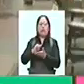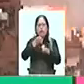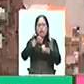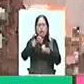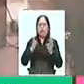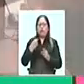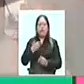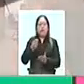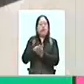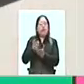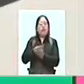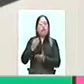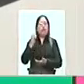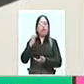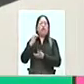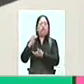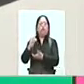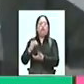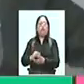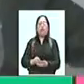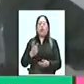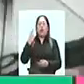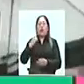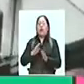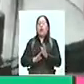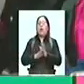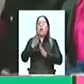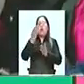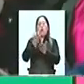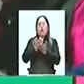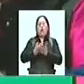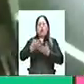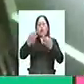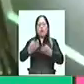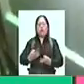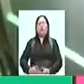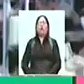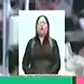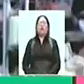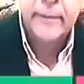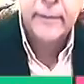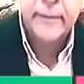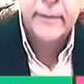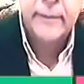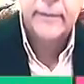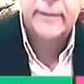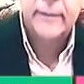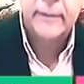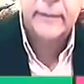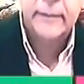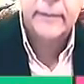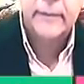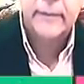de créditos, que además va a llevar a una formalización de la economía. Eso es otra cosa importante. Sabemos también